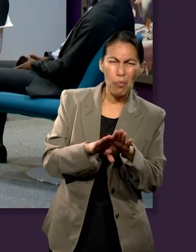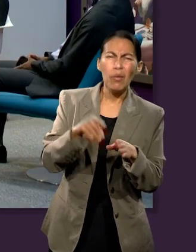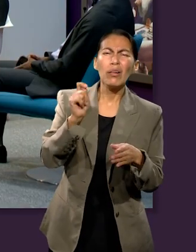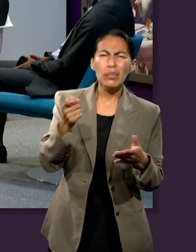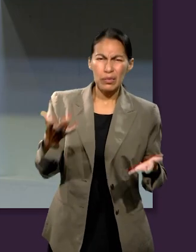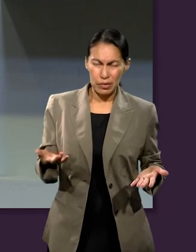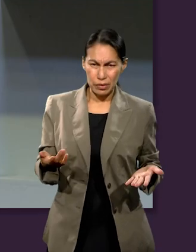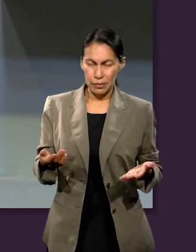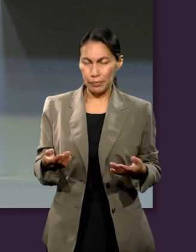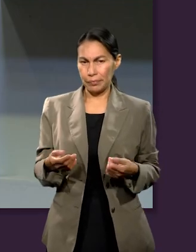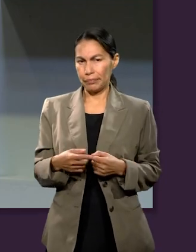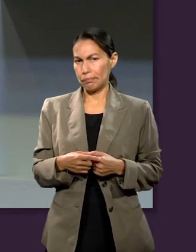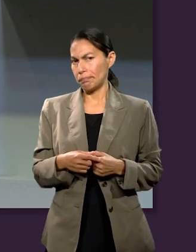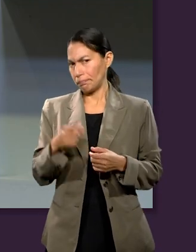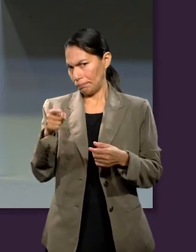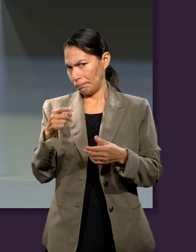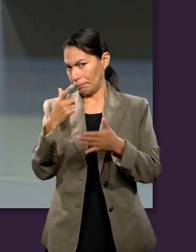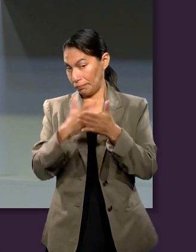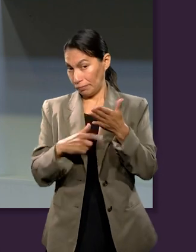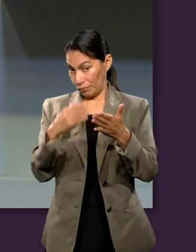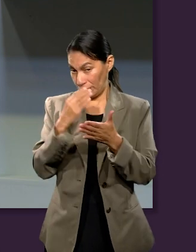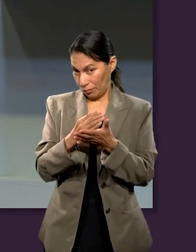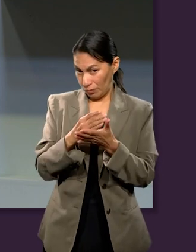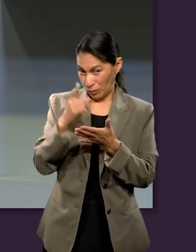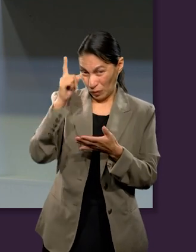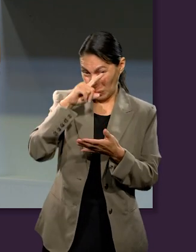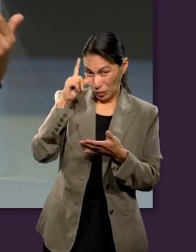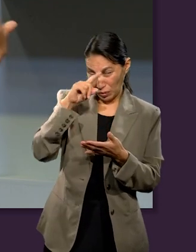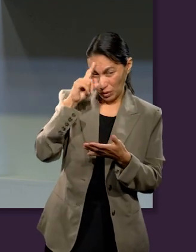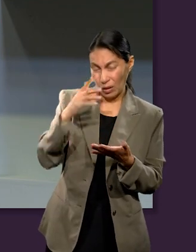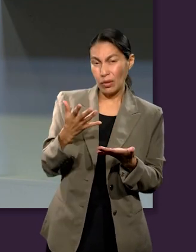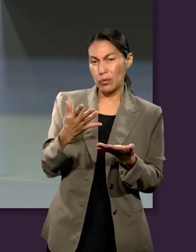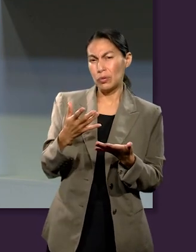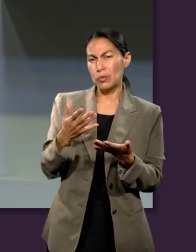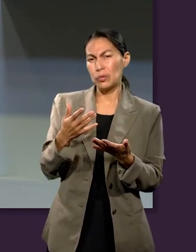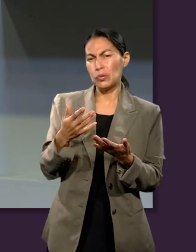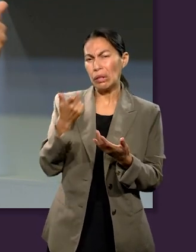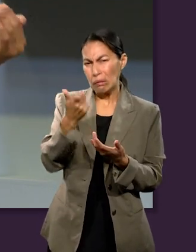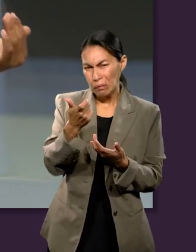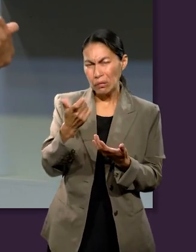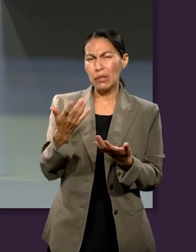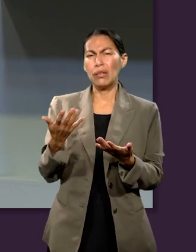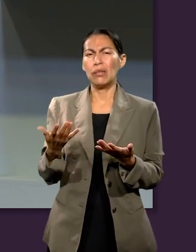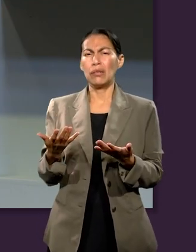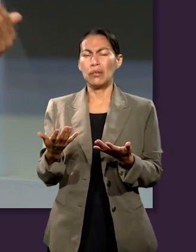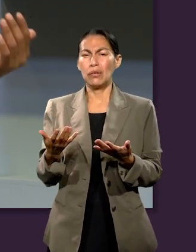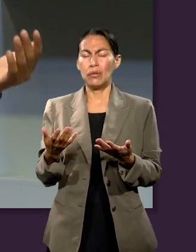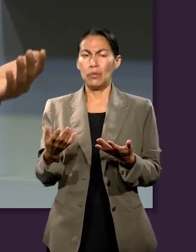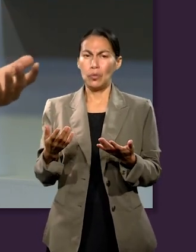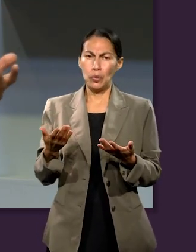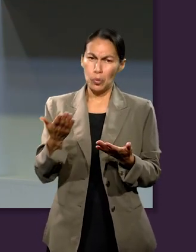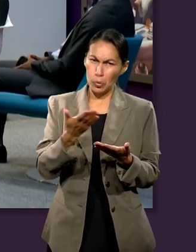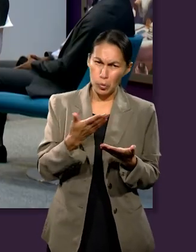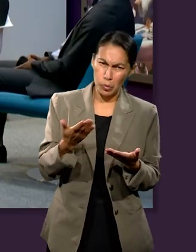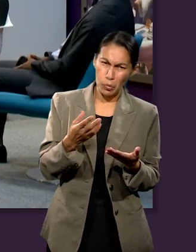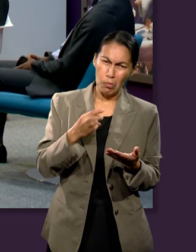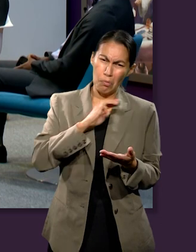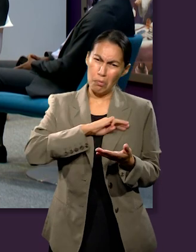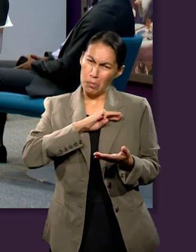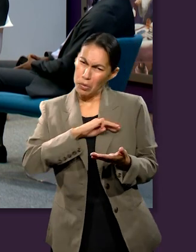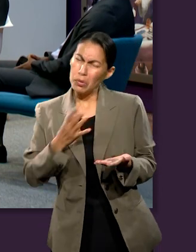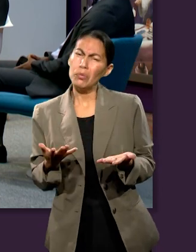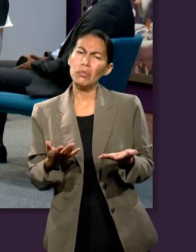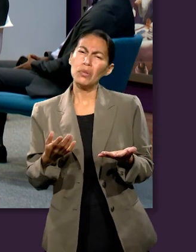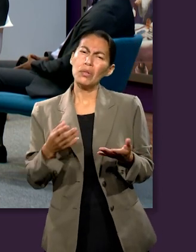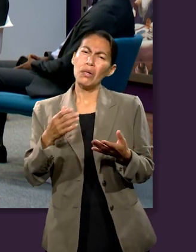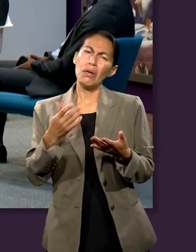Estos principios de esta lección y del trimestre porque vamos a hablar de las finanzas vamos a hablar de la